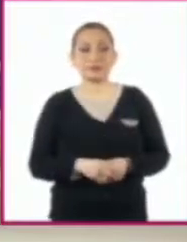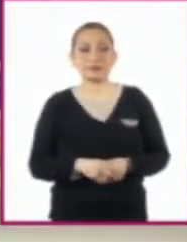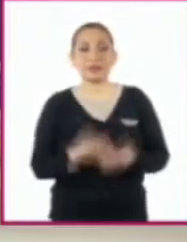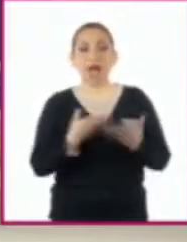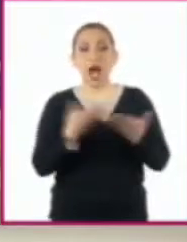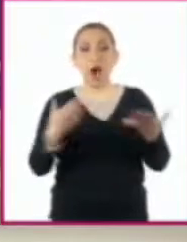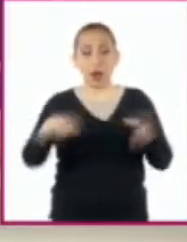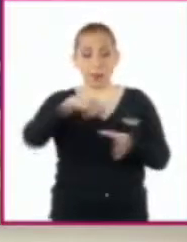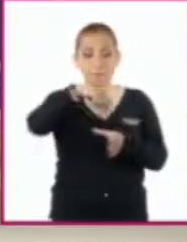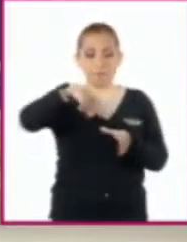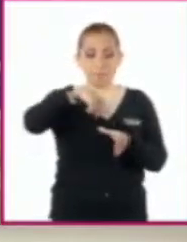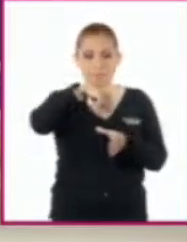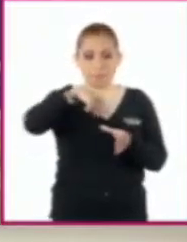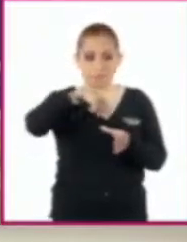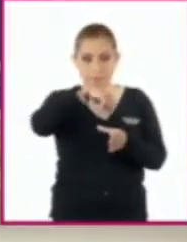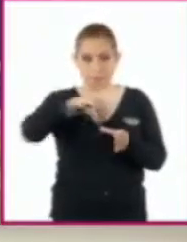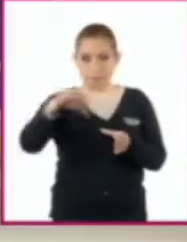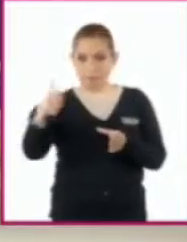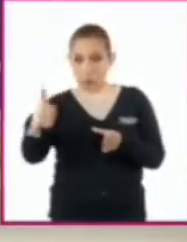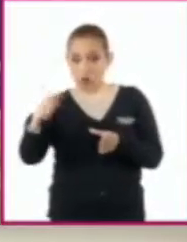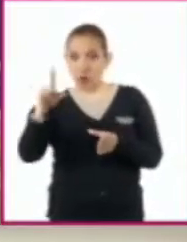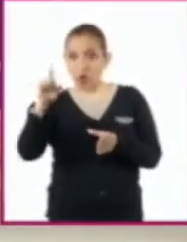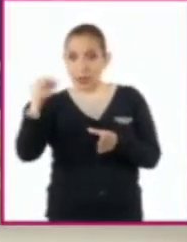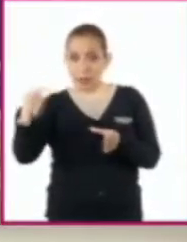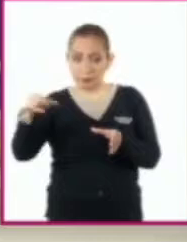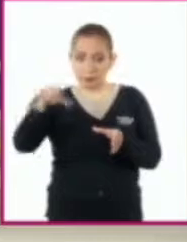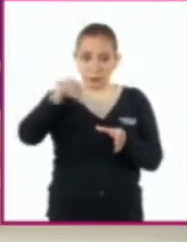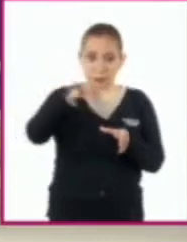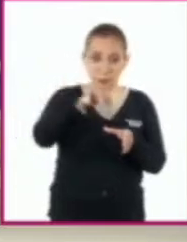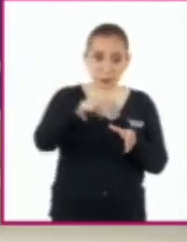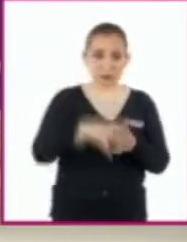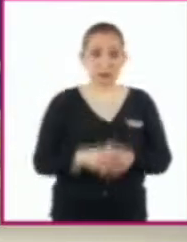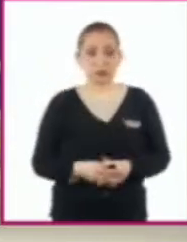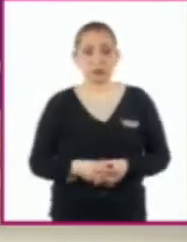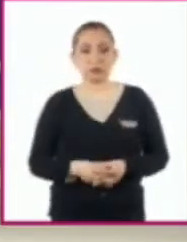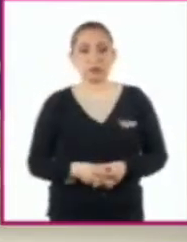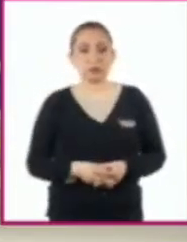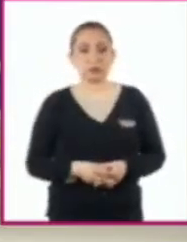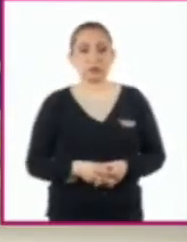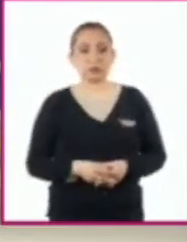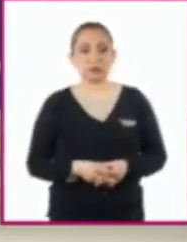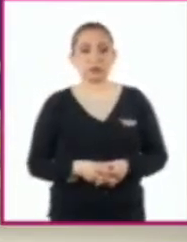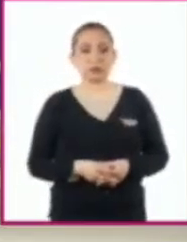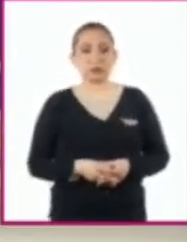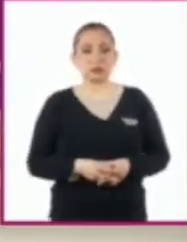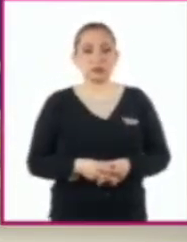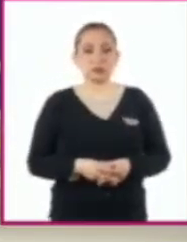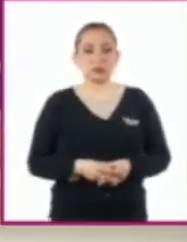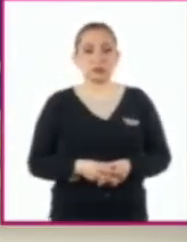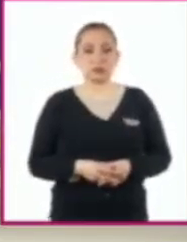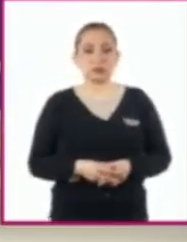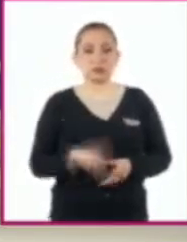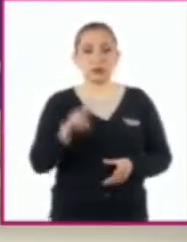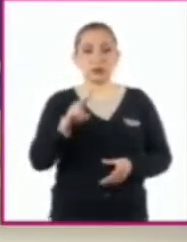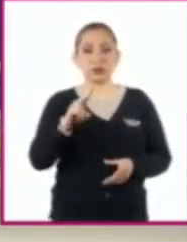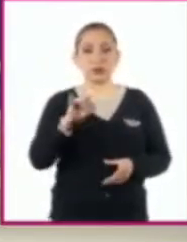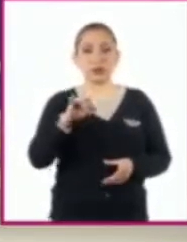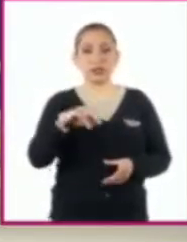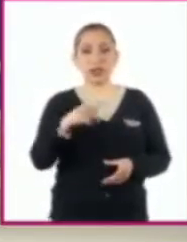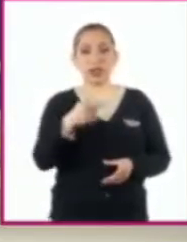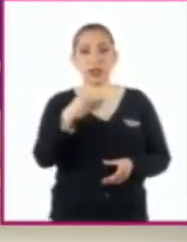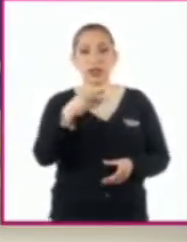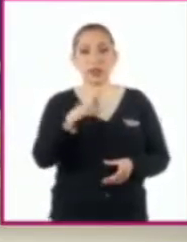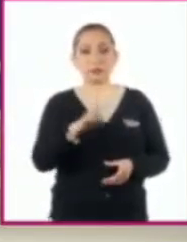Vamos a mezclar otro líquido. sí, necesitamos el vinagre. El vinagre. El vinagre, por favor.